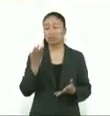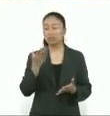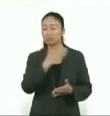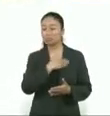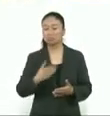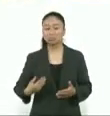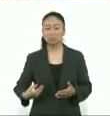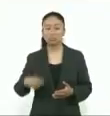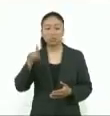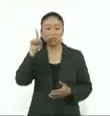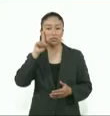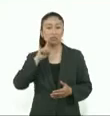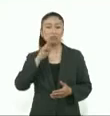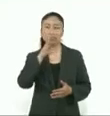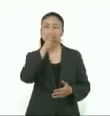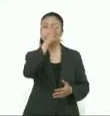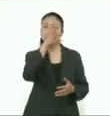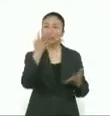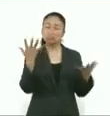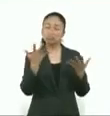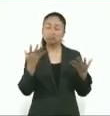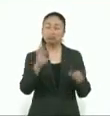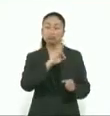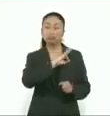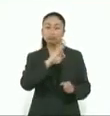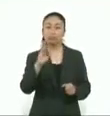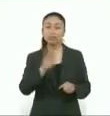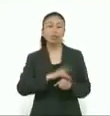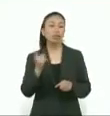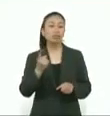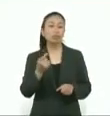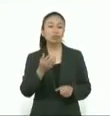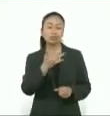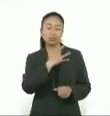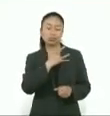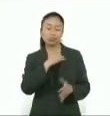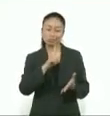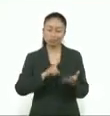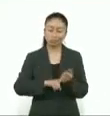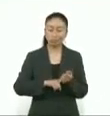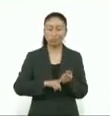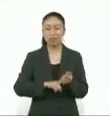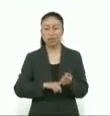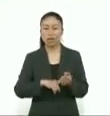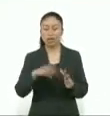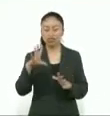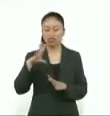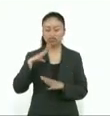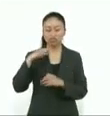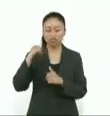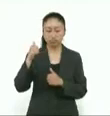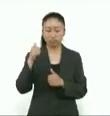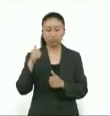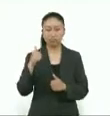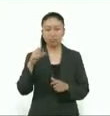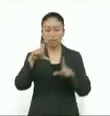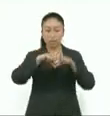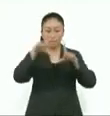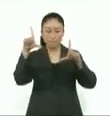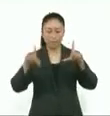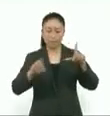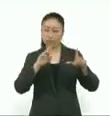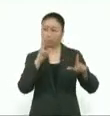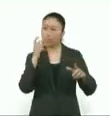presidentas, porque tenemos dentro del corazón el arraigo y las ganas de sacar a México